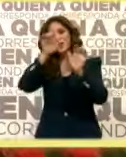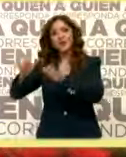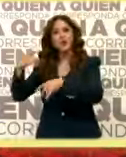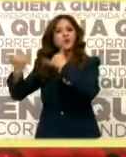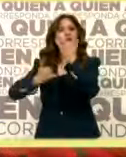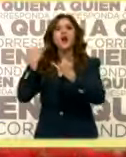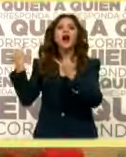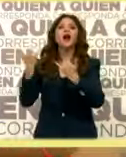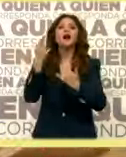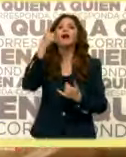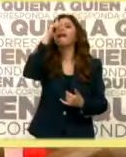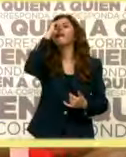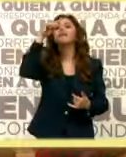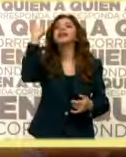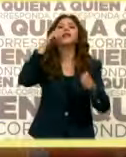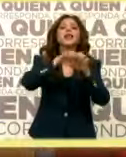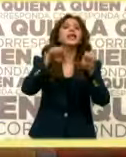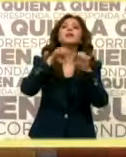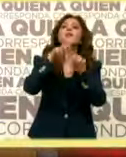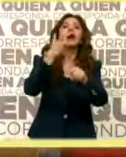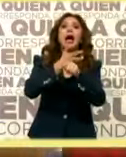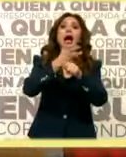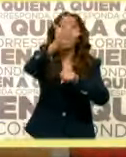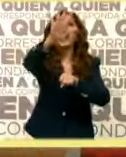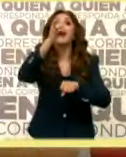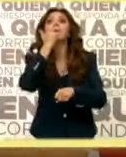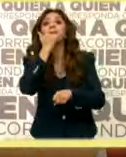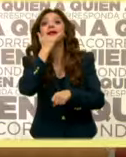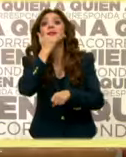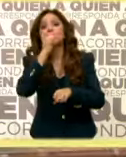América. Perdón, no quería lastimar tu corazón.